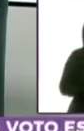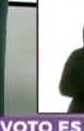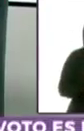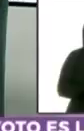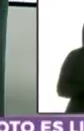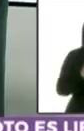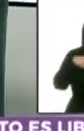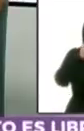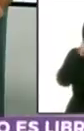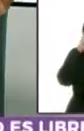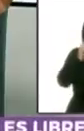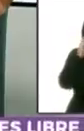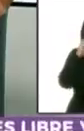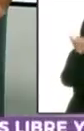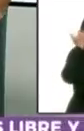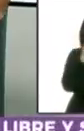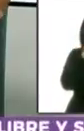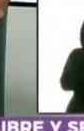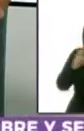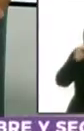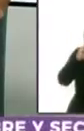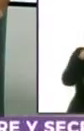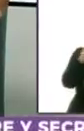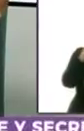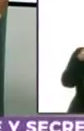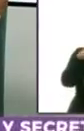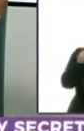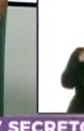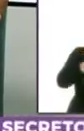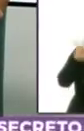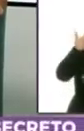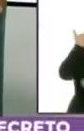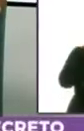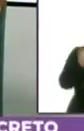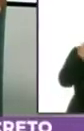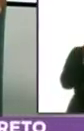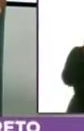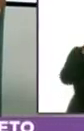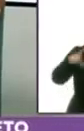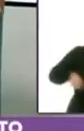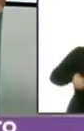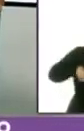golpe más fuerte es para Suárez del Real, que yo creo que